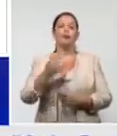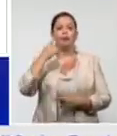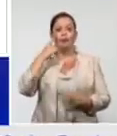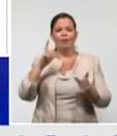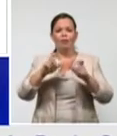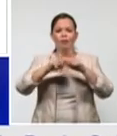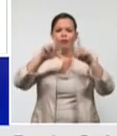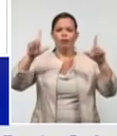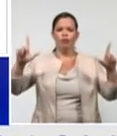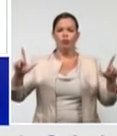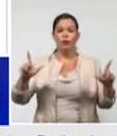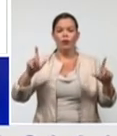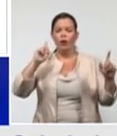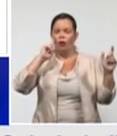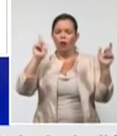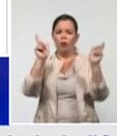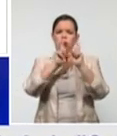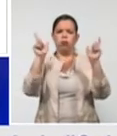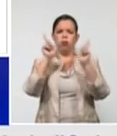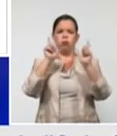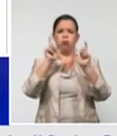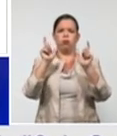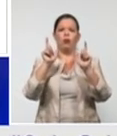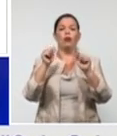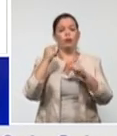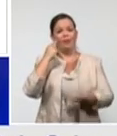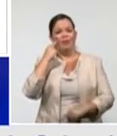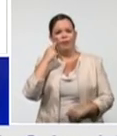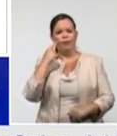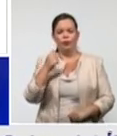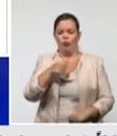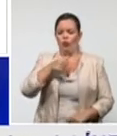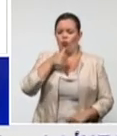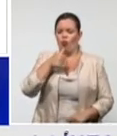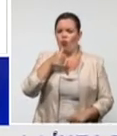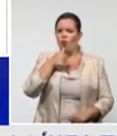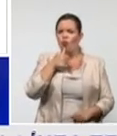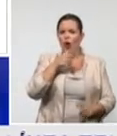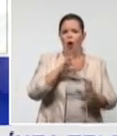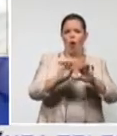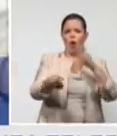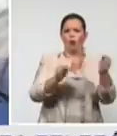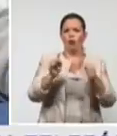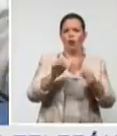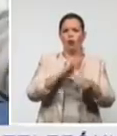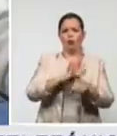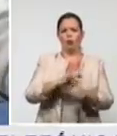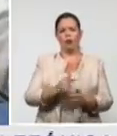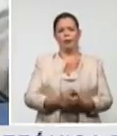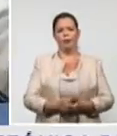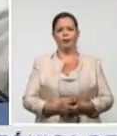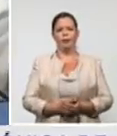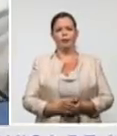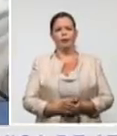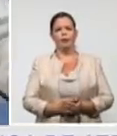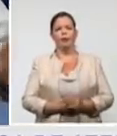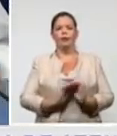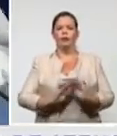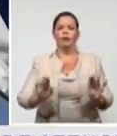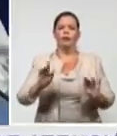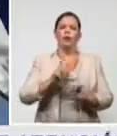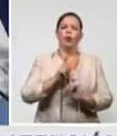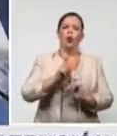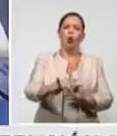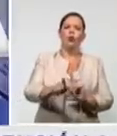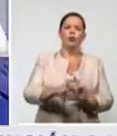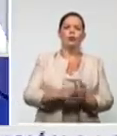desde mayo que pone en evidencia la escala de la epidemia. Y por último,